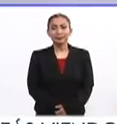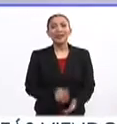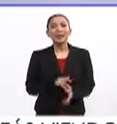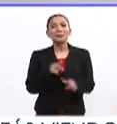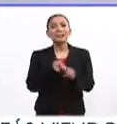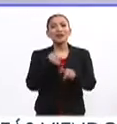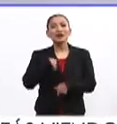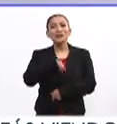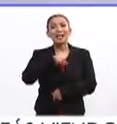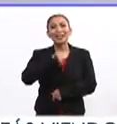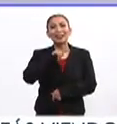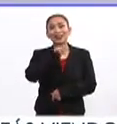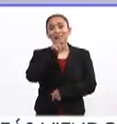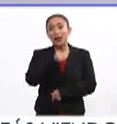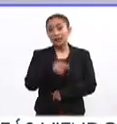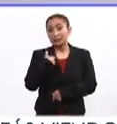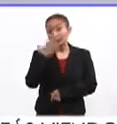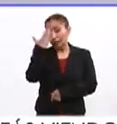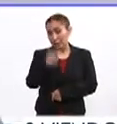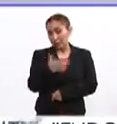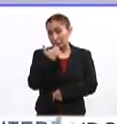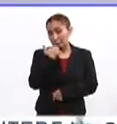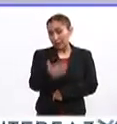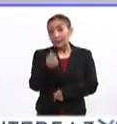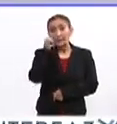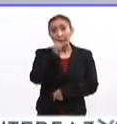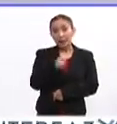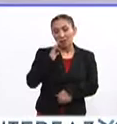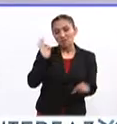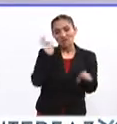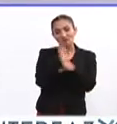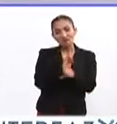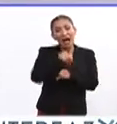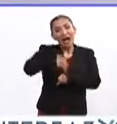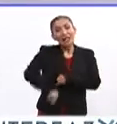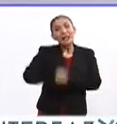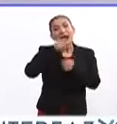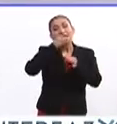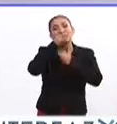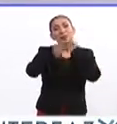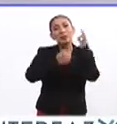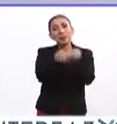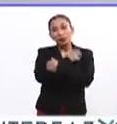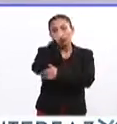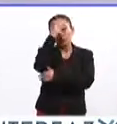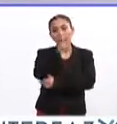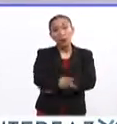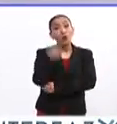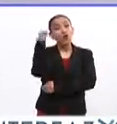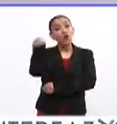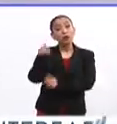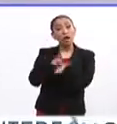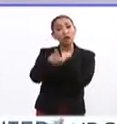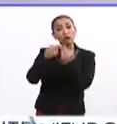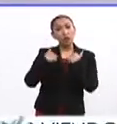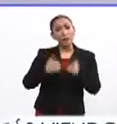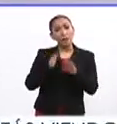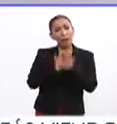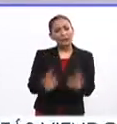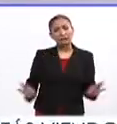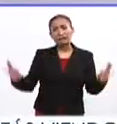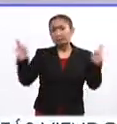Gracias por continuar con nosotros en Interfaz. Bueno, lo sabemos bien, siempre lo defendemos aquí en la Agencia Informativa de Educación de México, uno de los derechos humanos